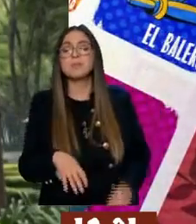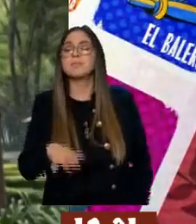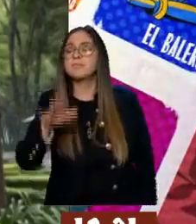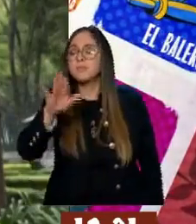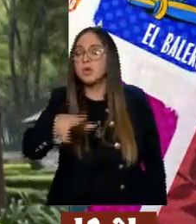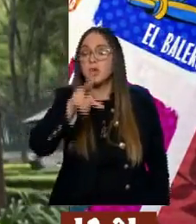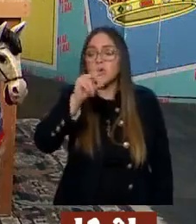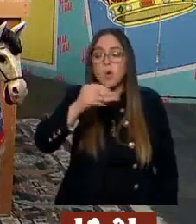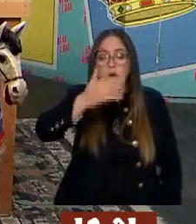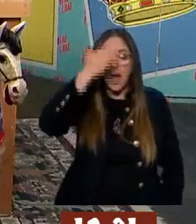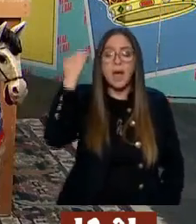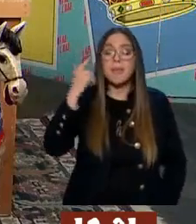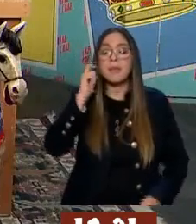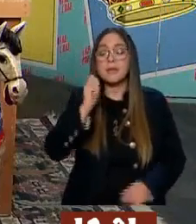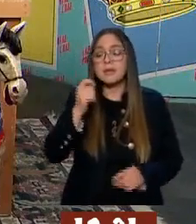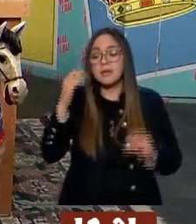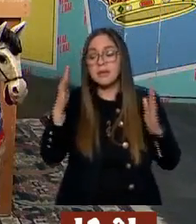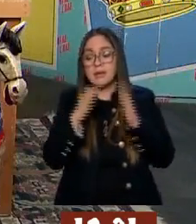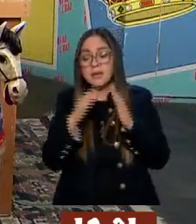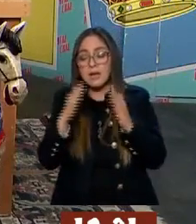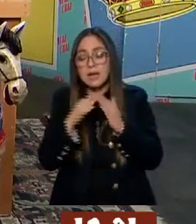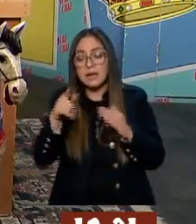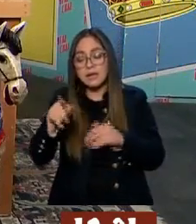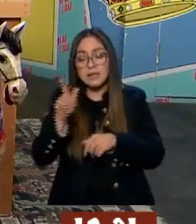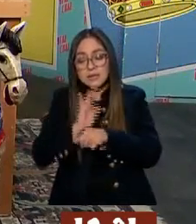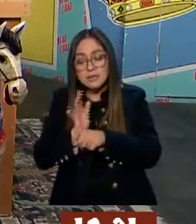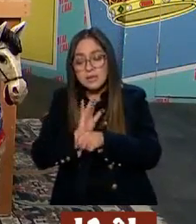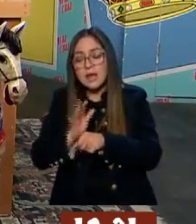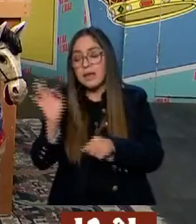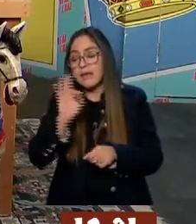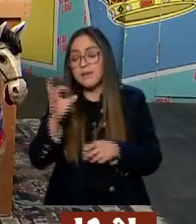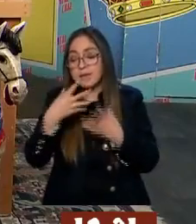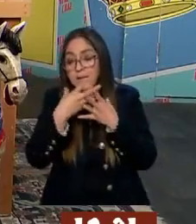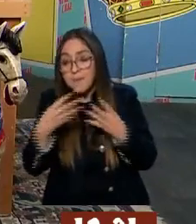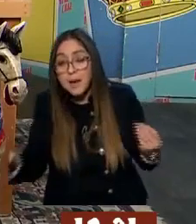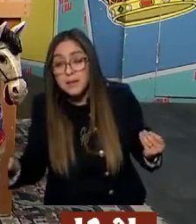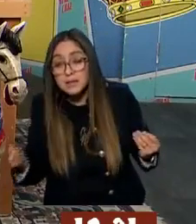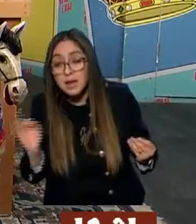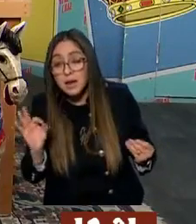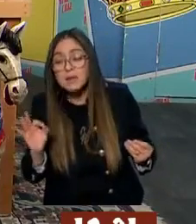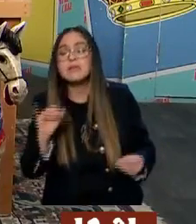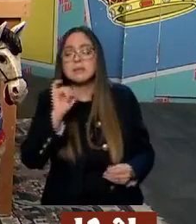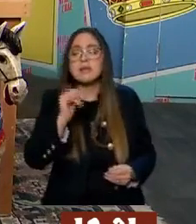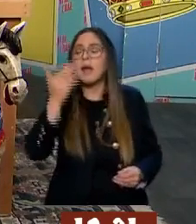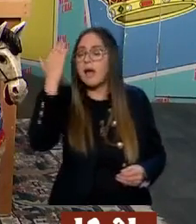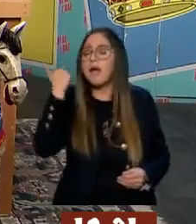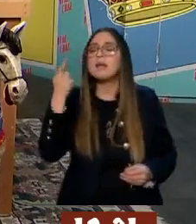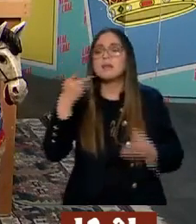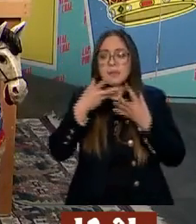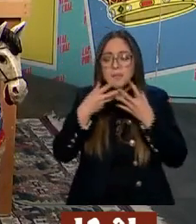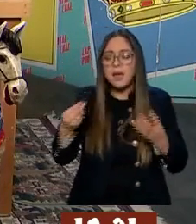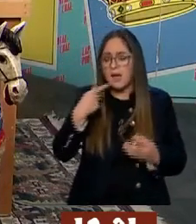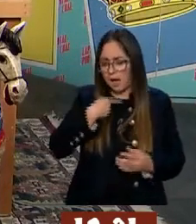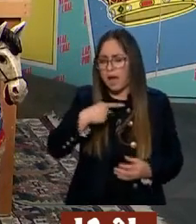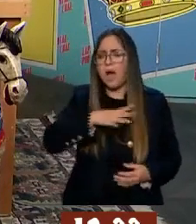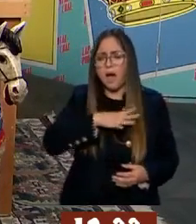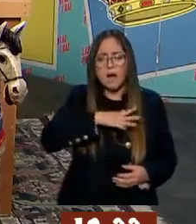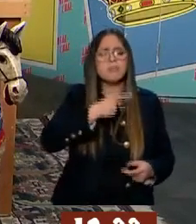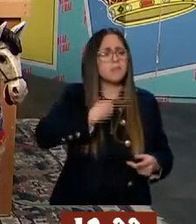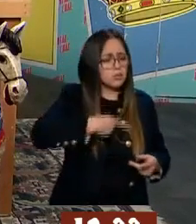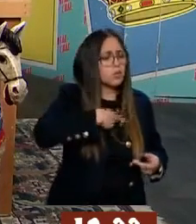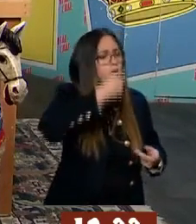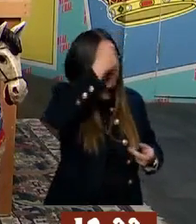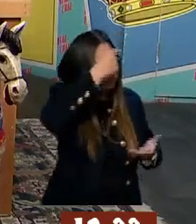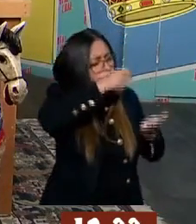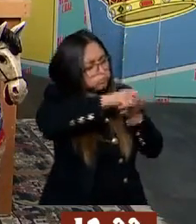era una plataforma que iba a desaparecer, se supone. Exactamente, es la que decía que ya estaba de salida. Tiene cada vez menos suscriptores, pero somos un